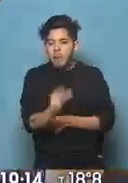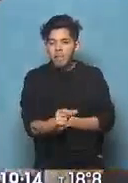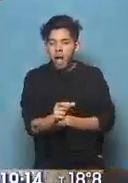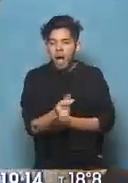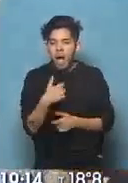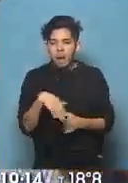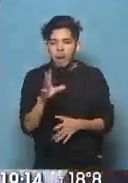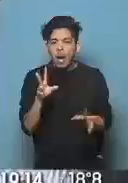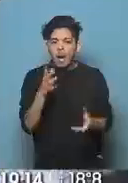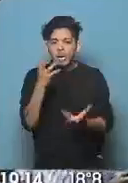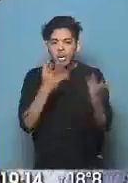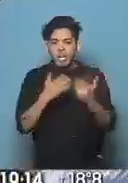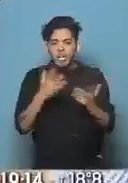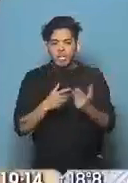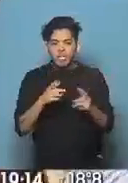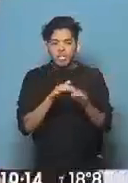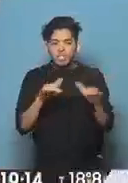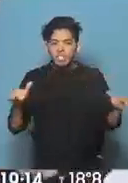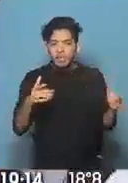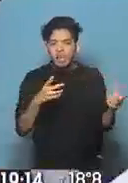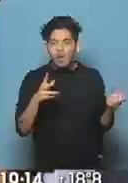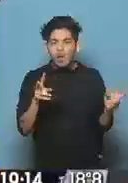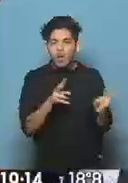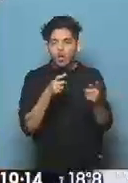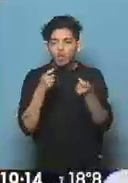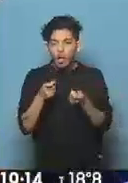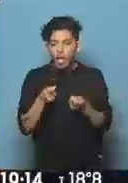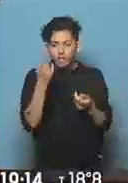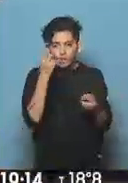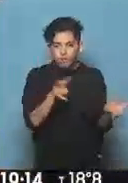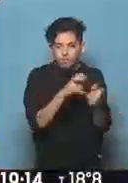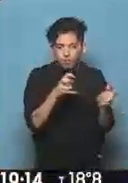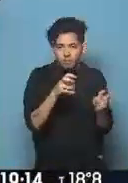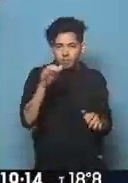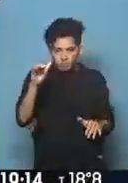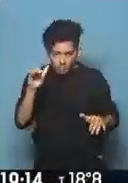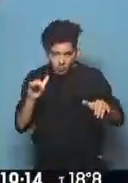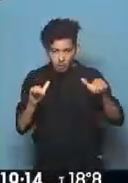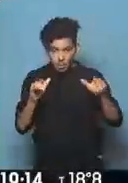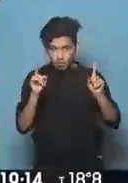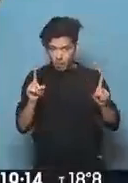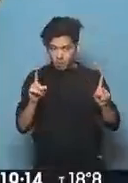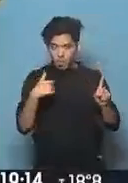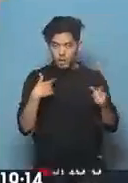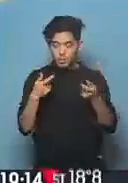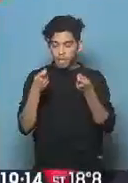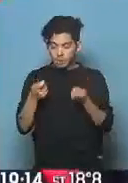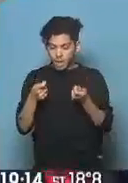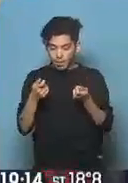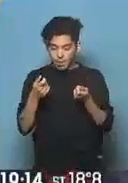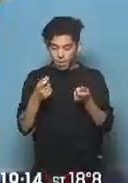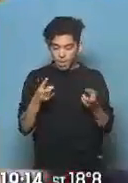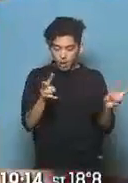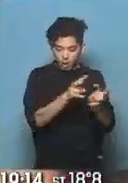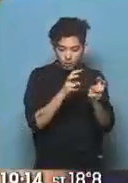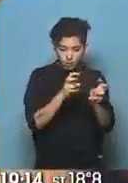equilibrio fiscal. Pero la verdad que es un presupuesto que, además de garantizar el equilibrio entre lo que ingresa y lo que se gasta, preserva los